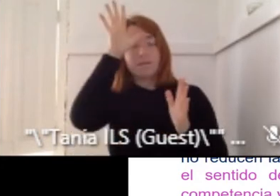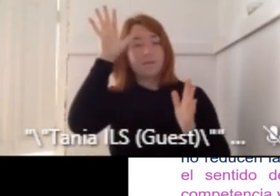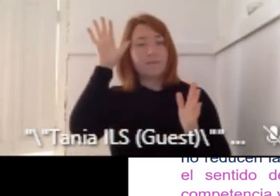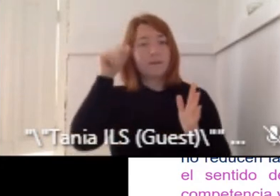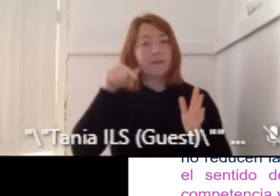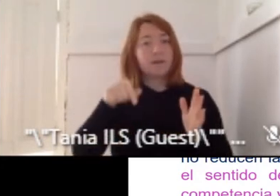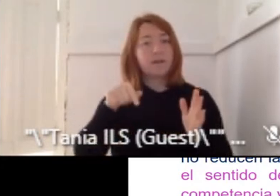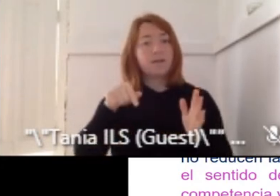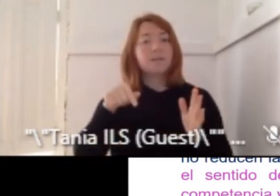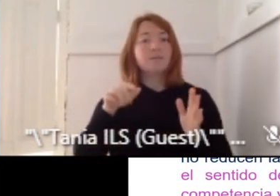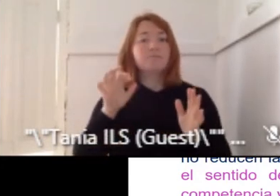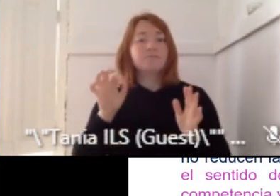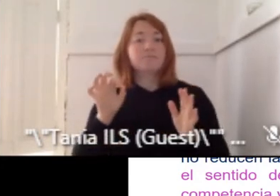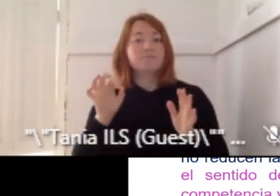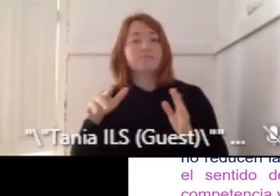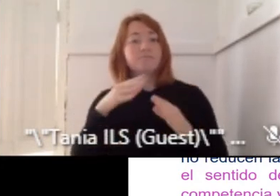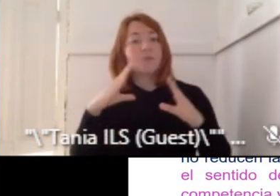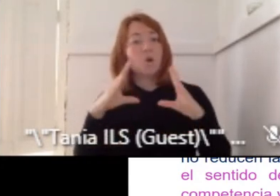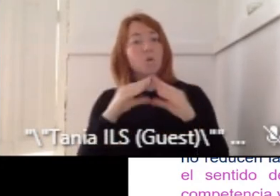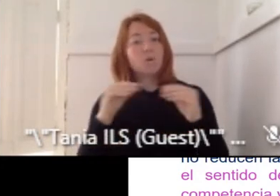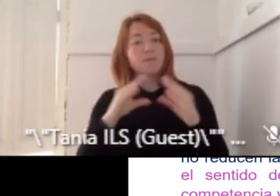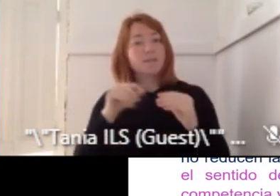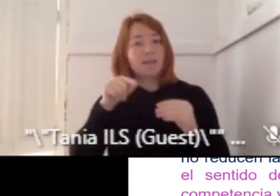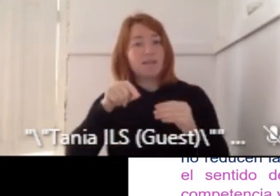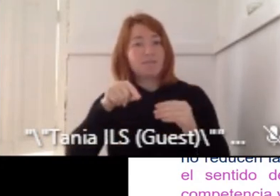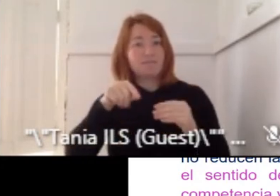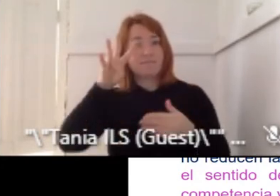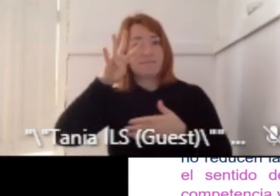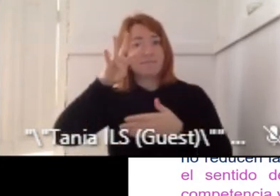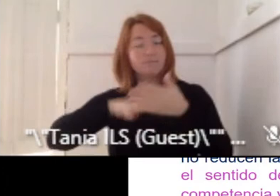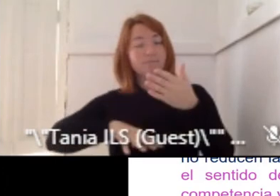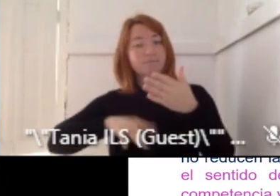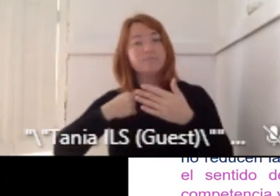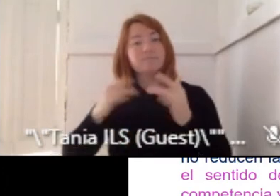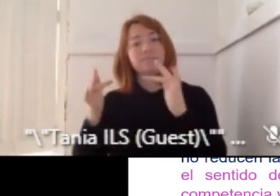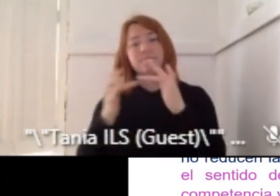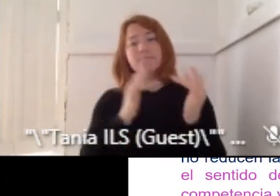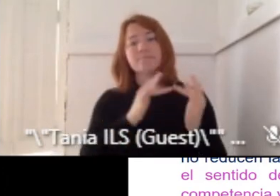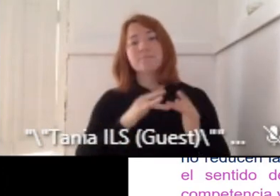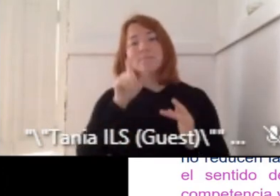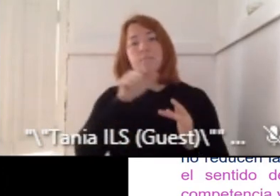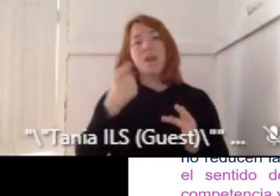llevada a cabo en la Universidad de Barcelona, donde se ponen en contacto pues, alumnas de últimos